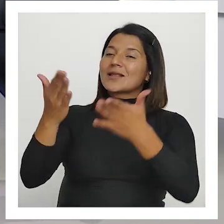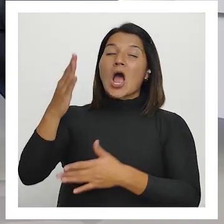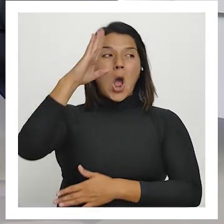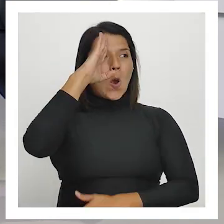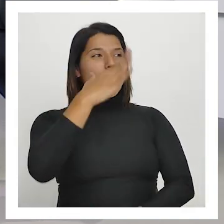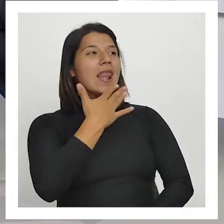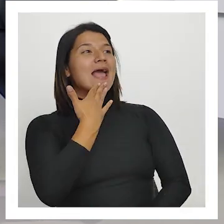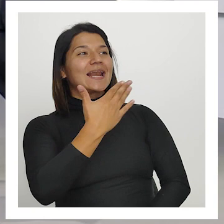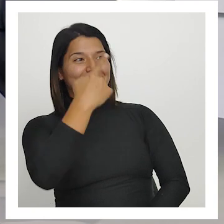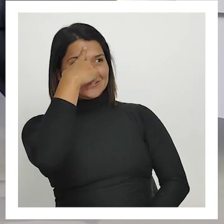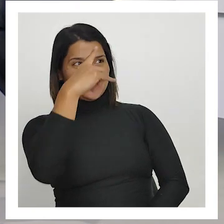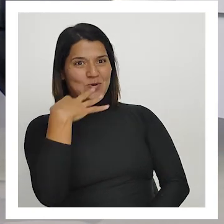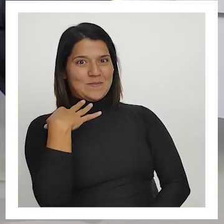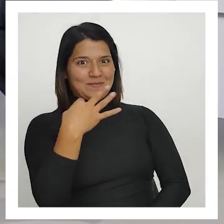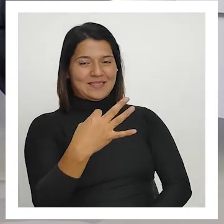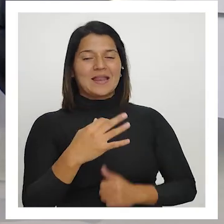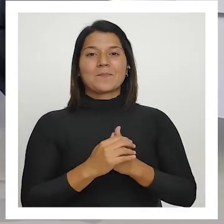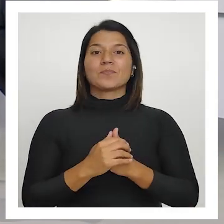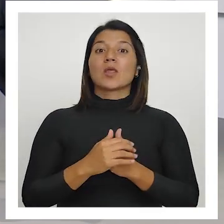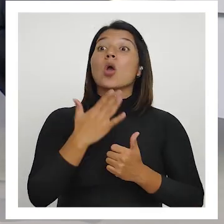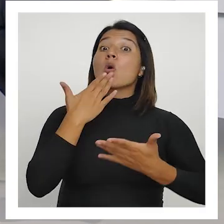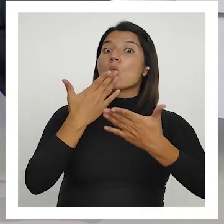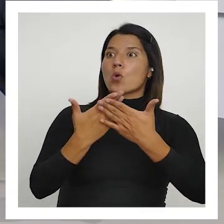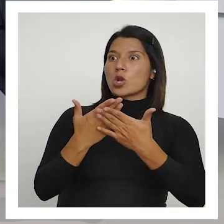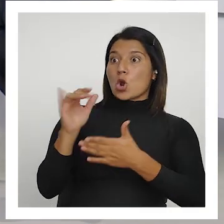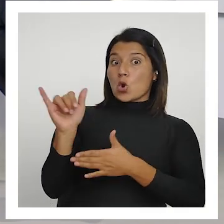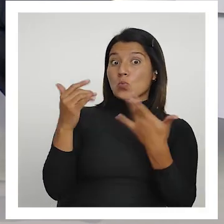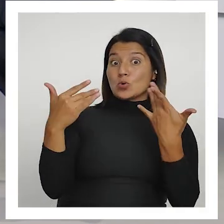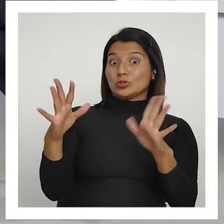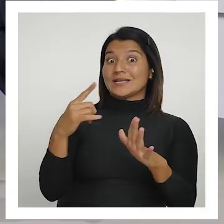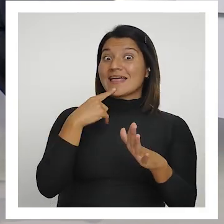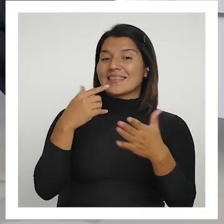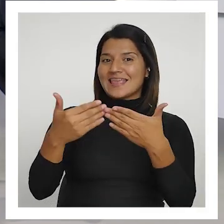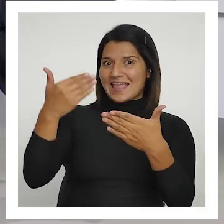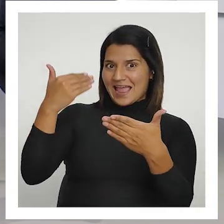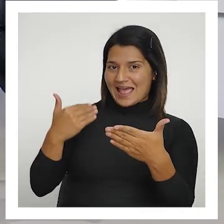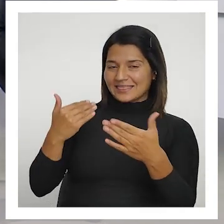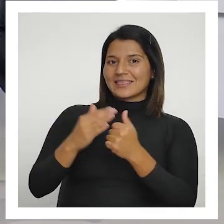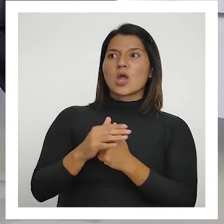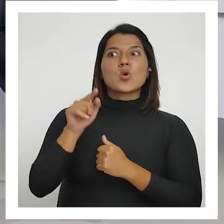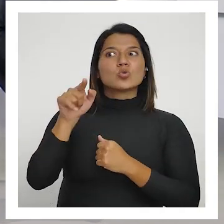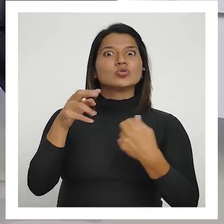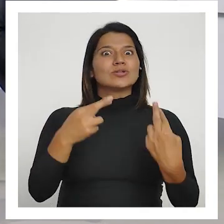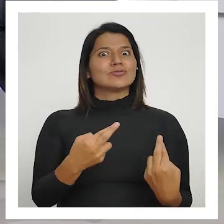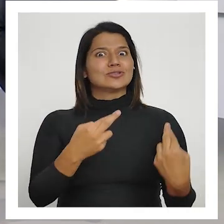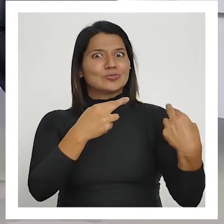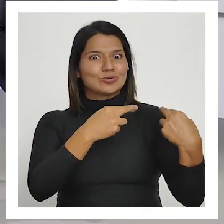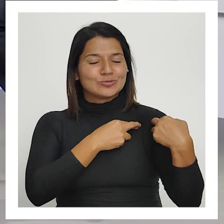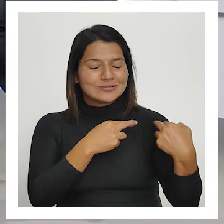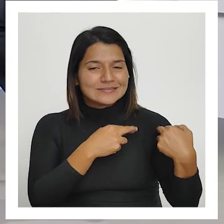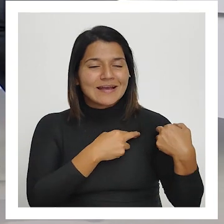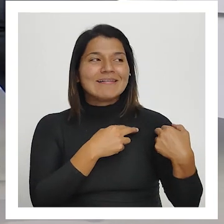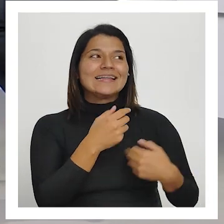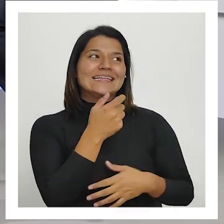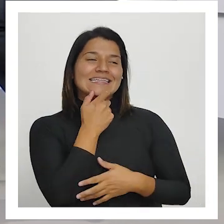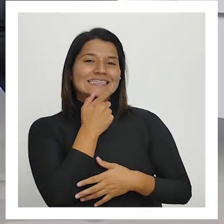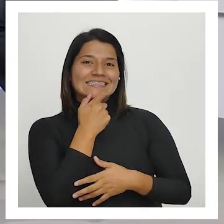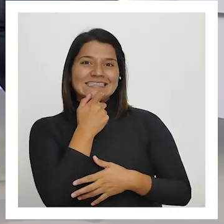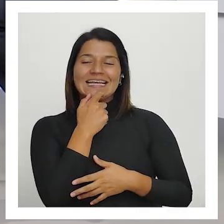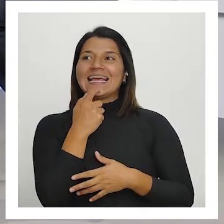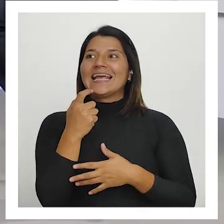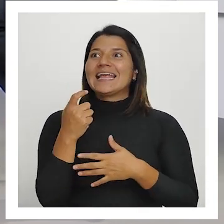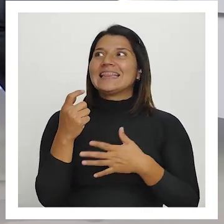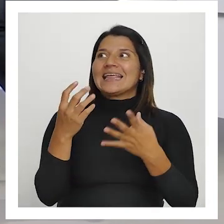por la invitación. Bueno, como bien decíamos, a usted le ha tocado todo ese churuco